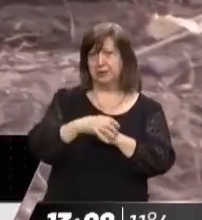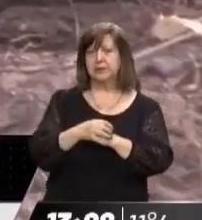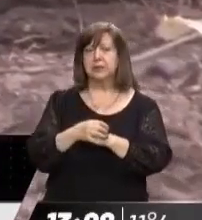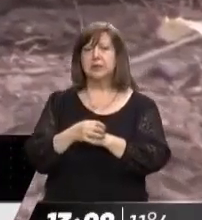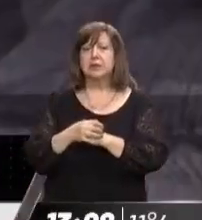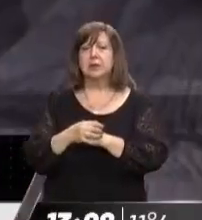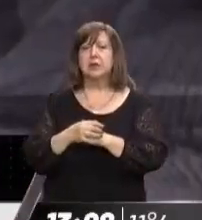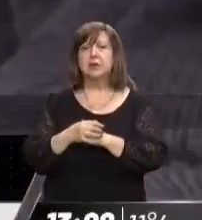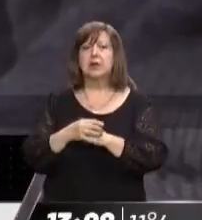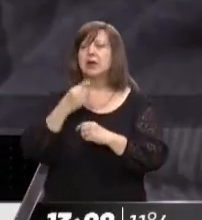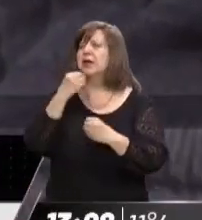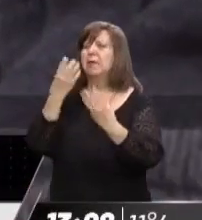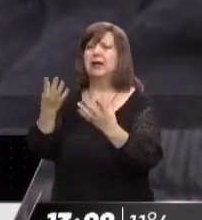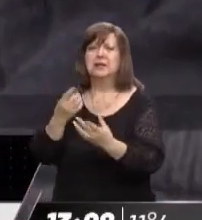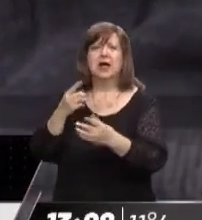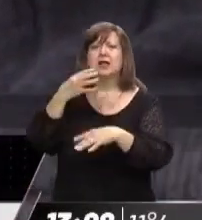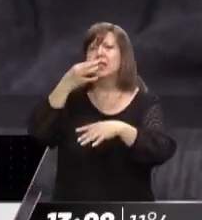¿Qué es lo que pasa con los medicamentos?